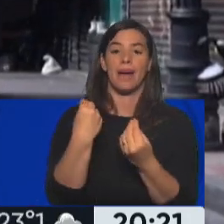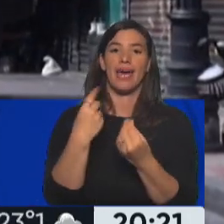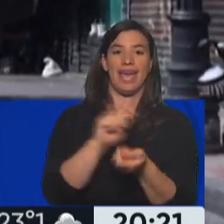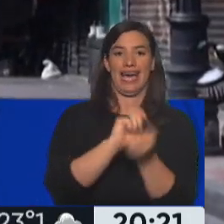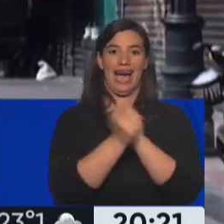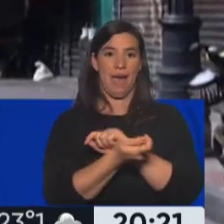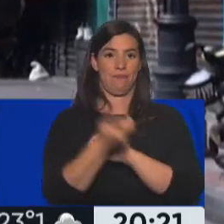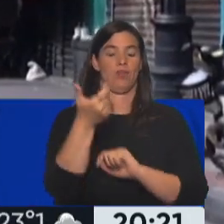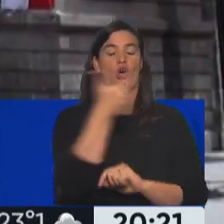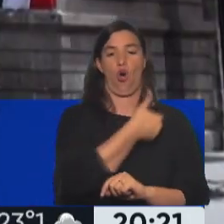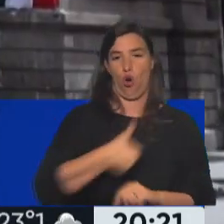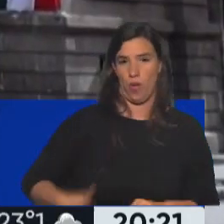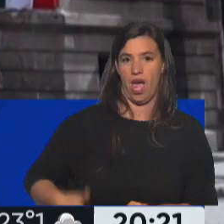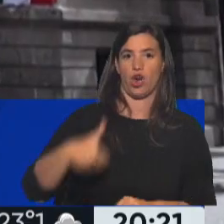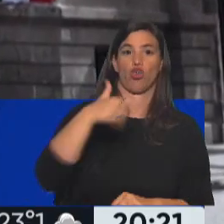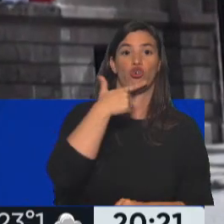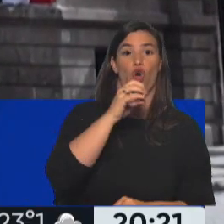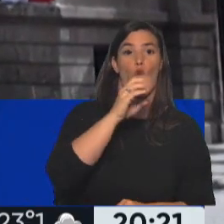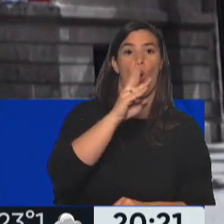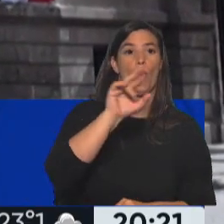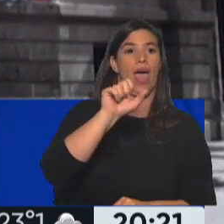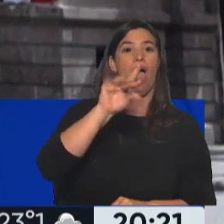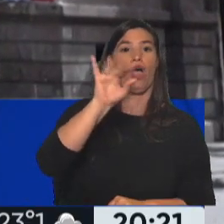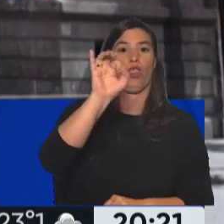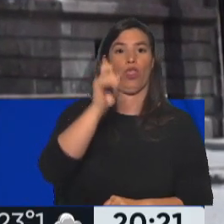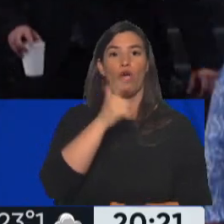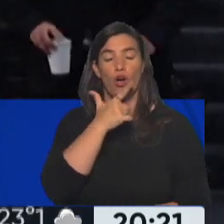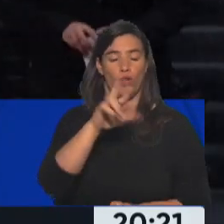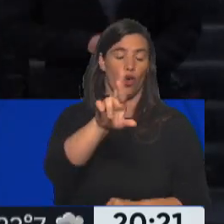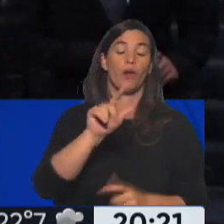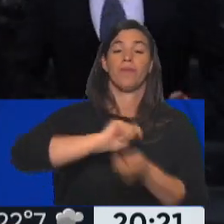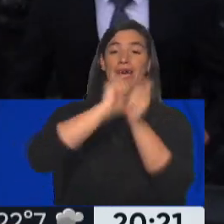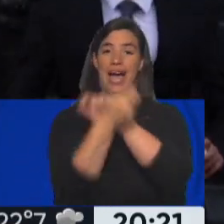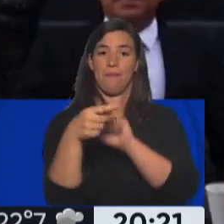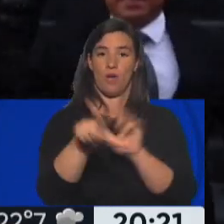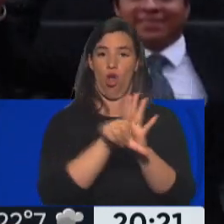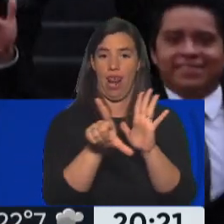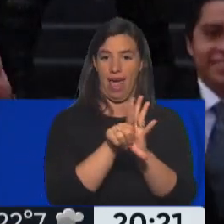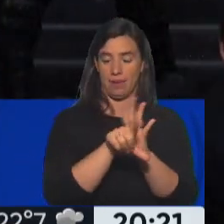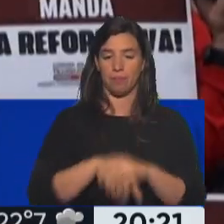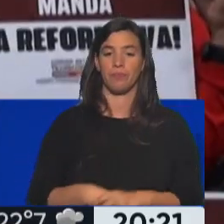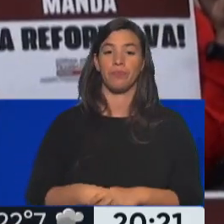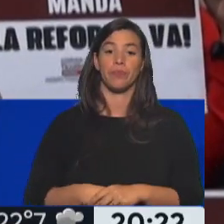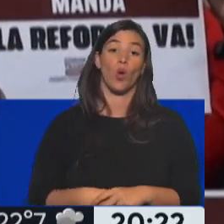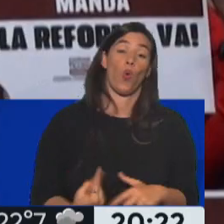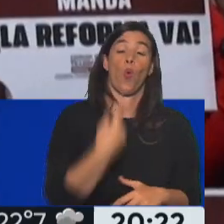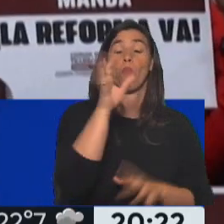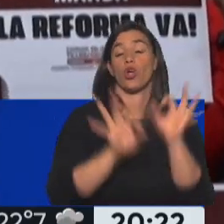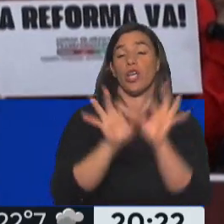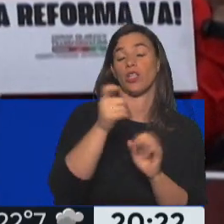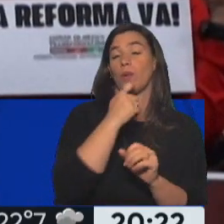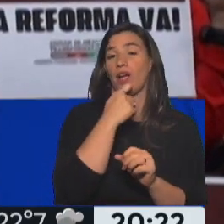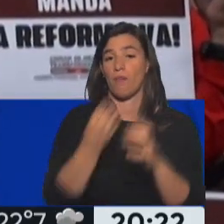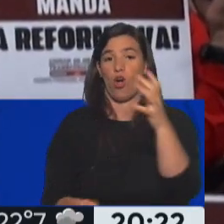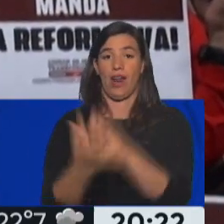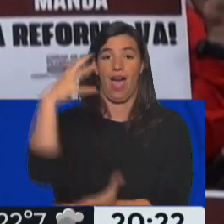Manuel López Obrador, que incluye la elección directa de jueces. Una de las iniciativas crea un organismo de supervisión judicial